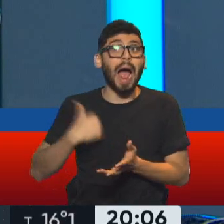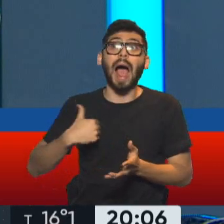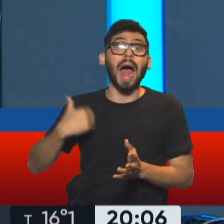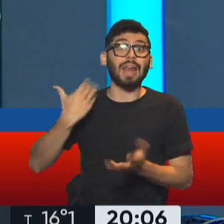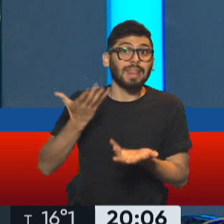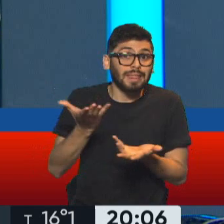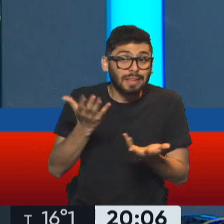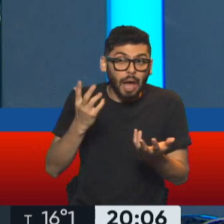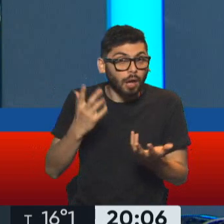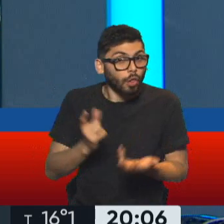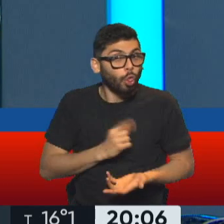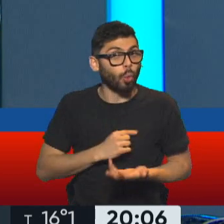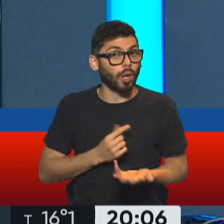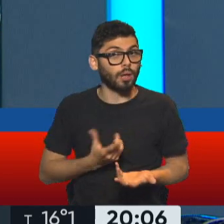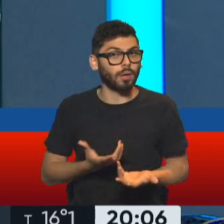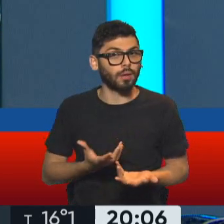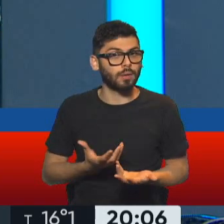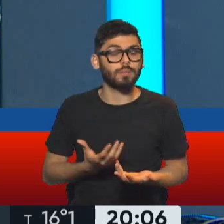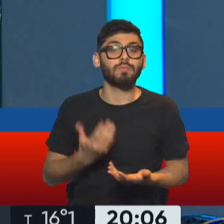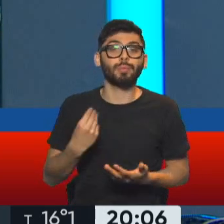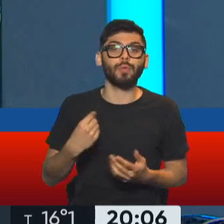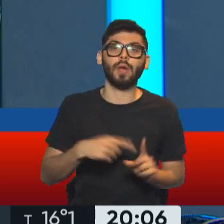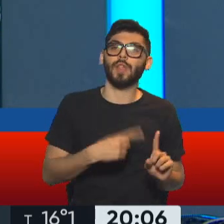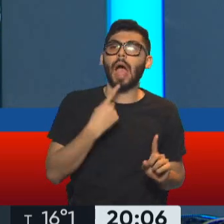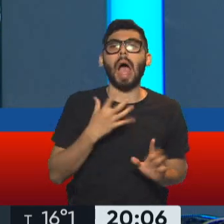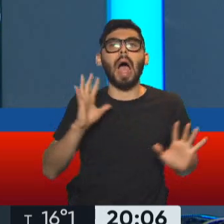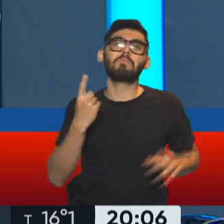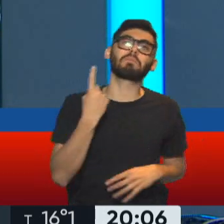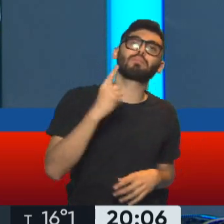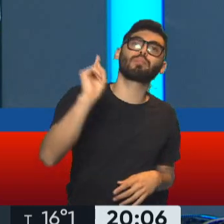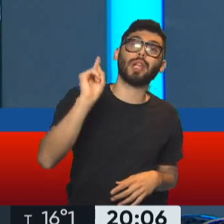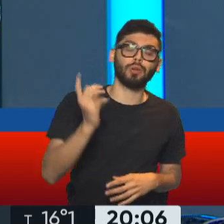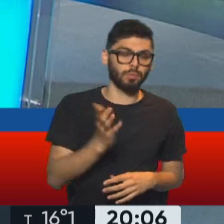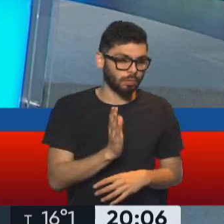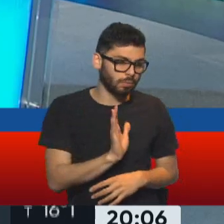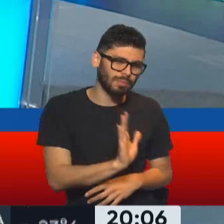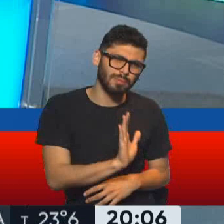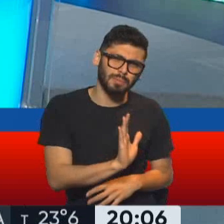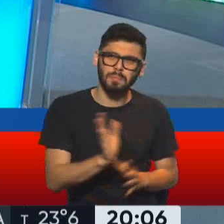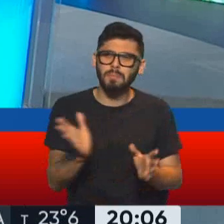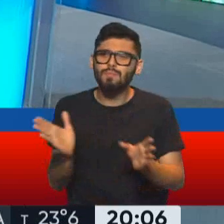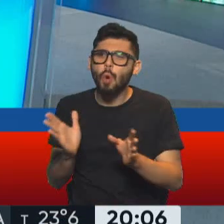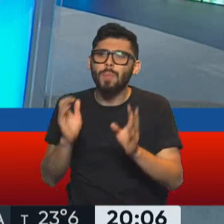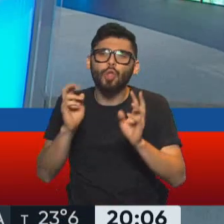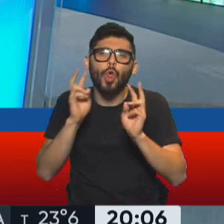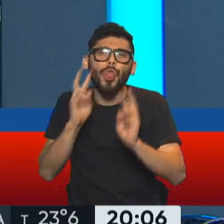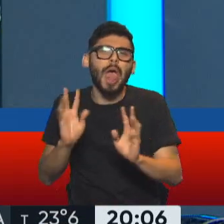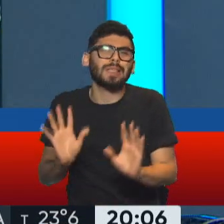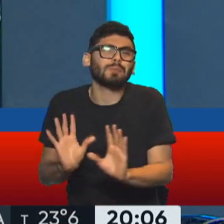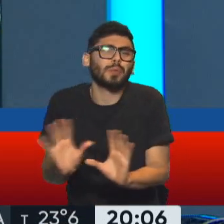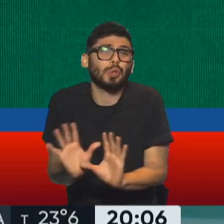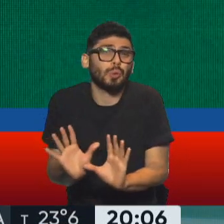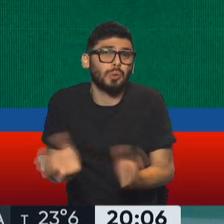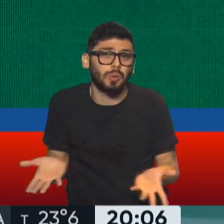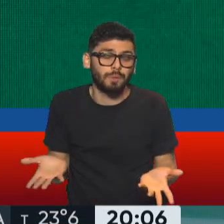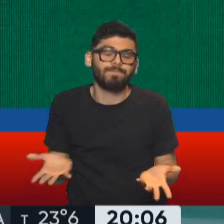todos los argentinos. Entonces, sumarle un pero... Claro. Es un momento que realmente me parece que era para respetar. Lamentablemente, durante toda